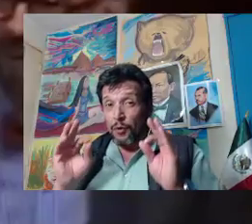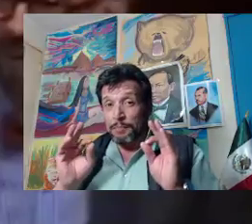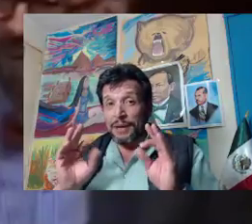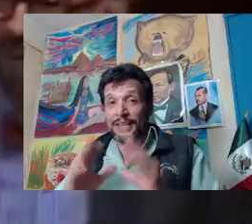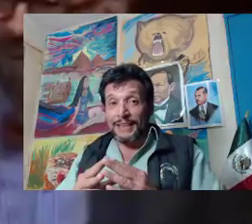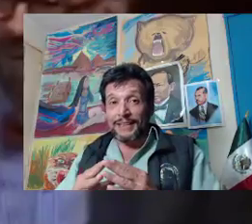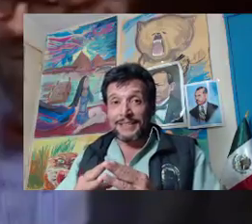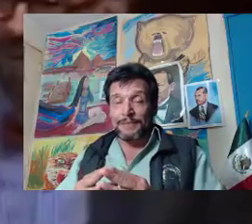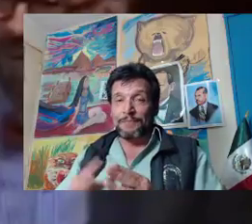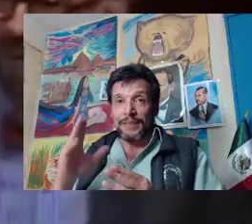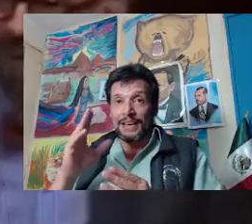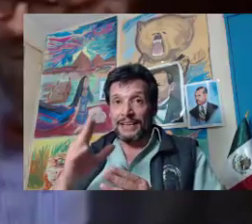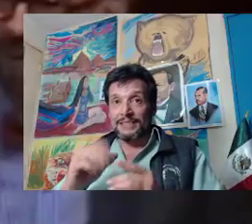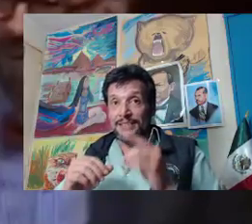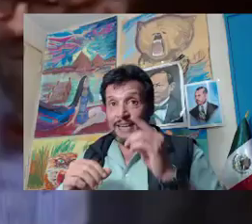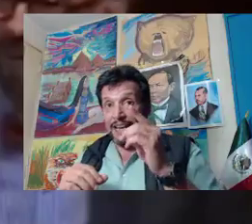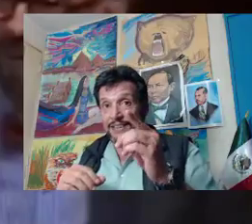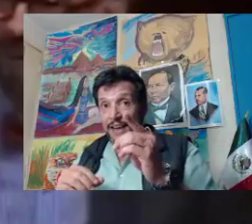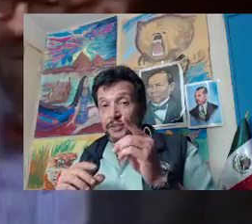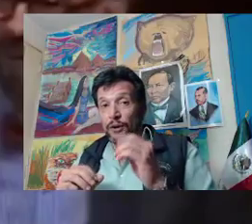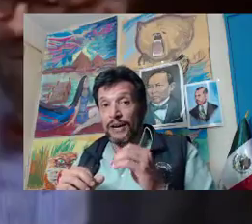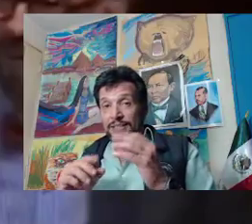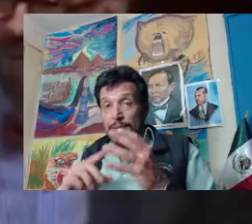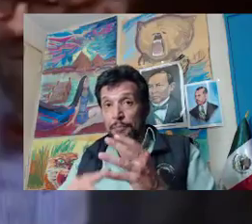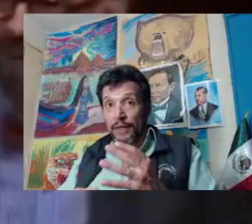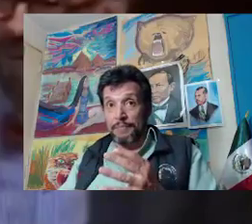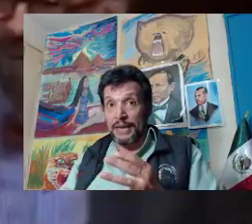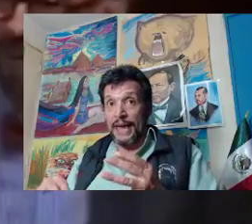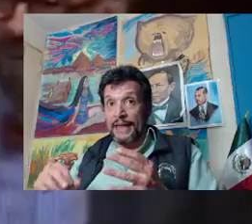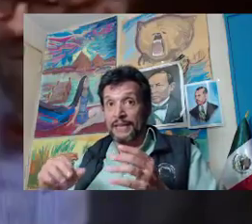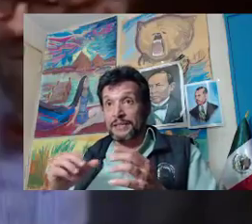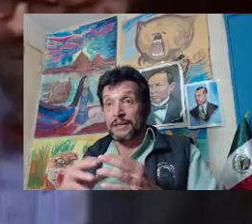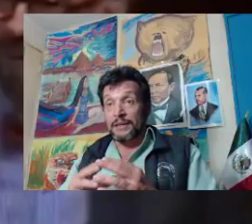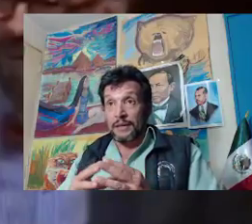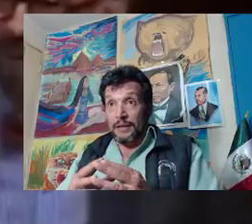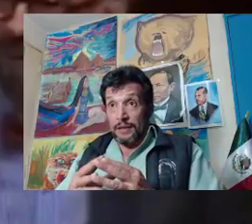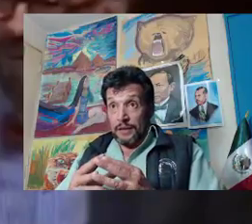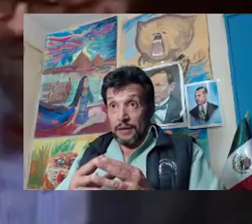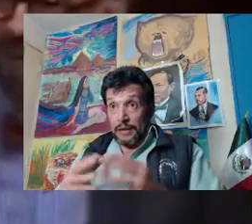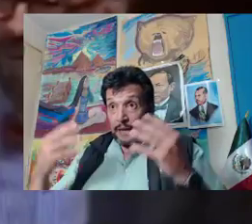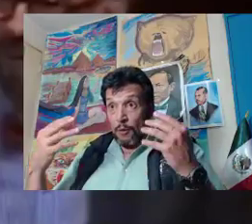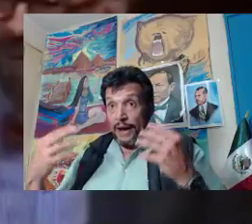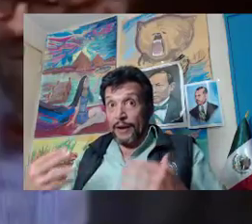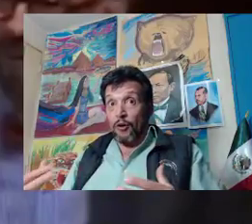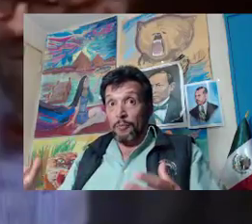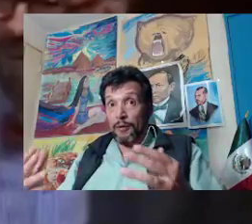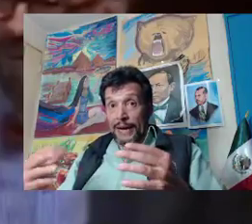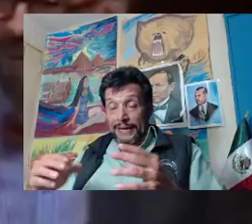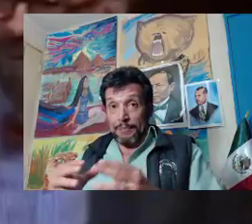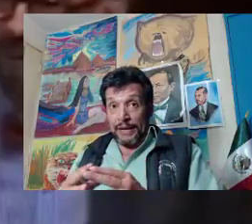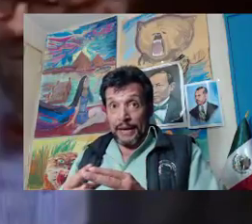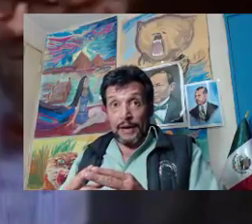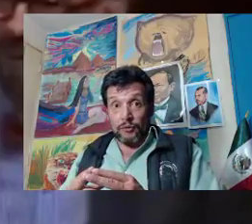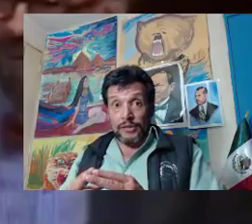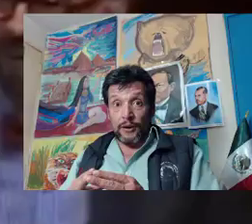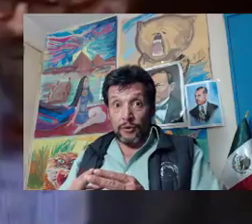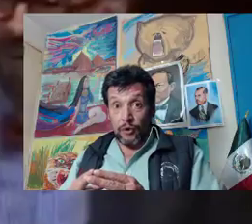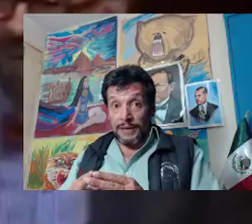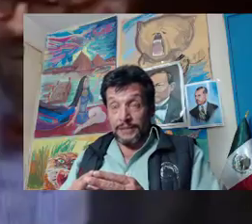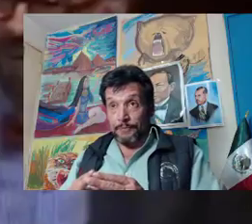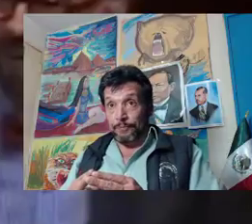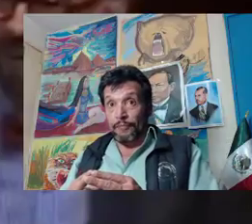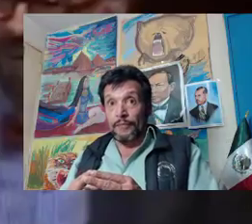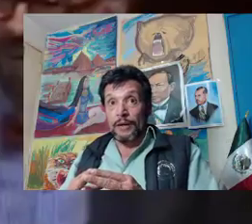estar muy pendientes es de las reacciones, tipo de miradas, el lenguaje corporal que maneja